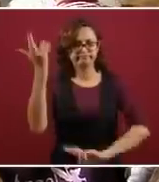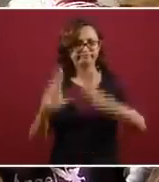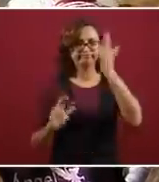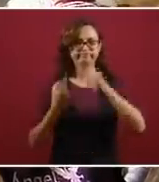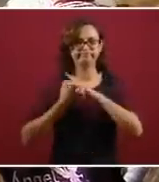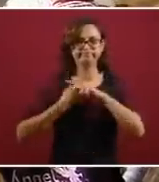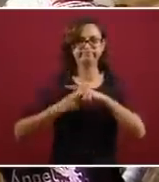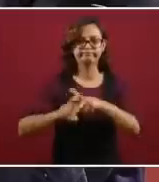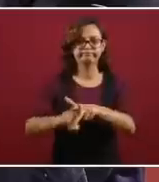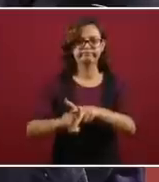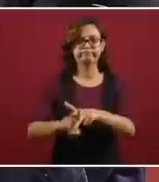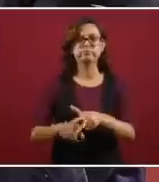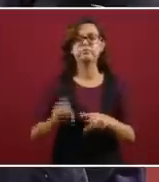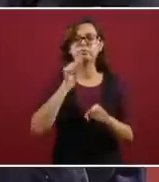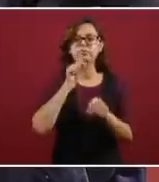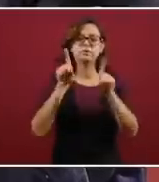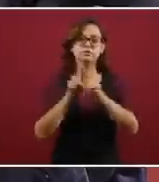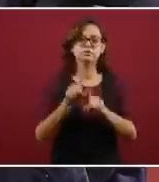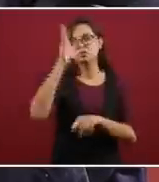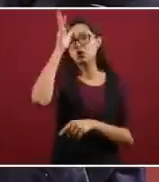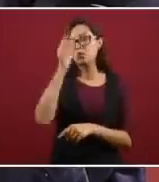la convención de San Luis Potosí,